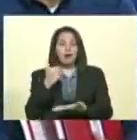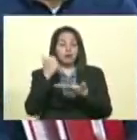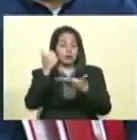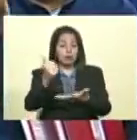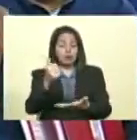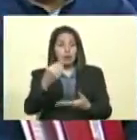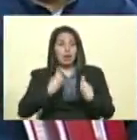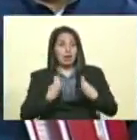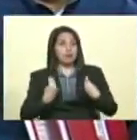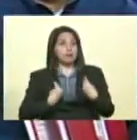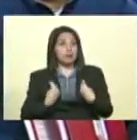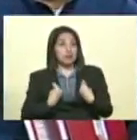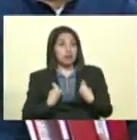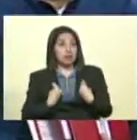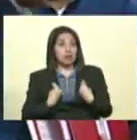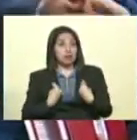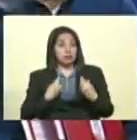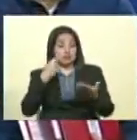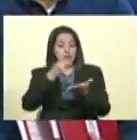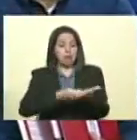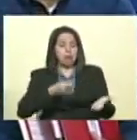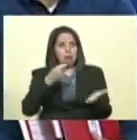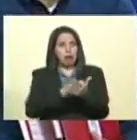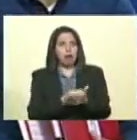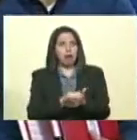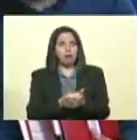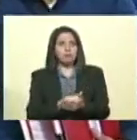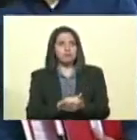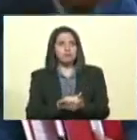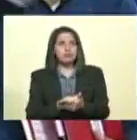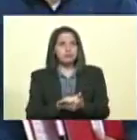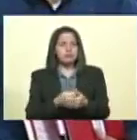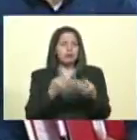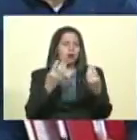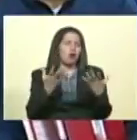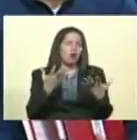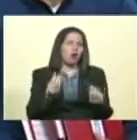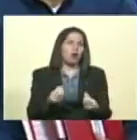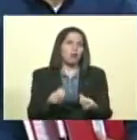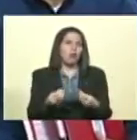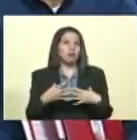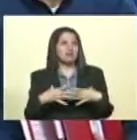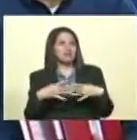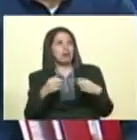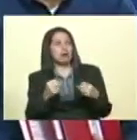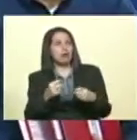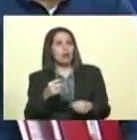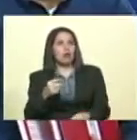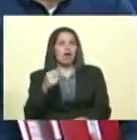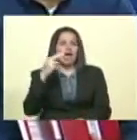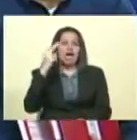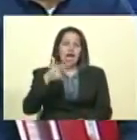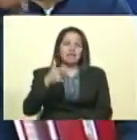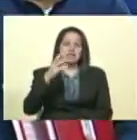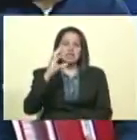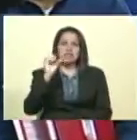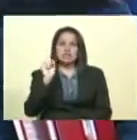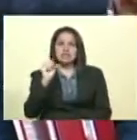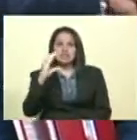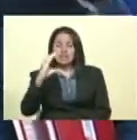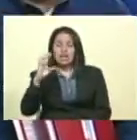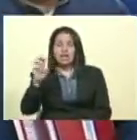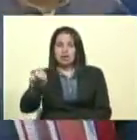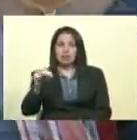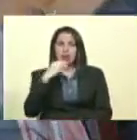trabajadores se utilice para estar pagando HCM. A lo mejor nos ven mal o me van a decir, me van a ver mal por eso, pero nosotros estamos totalmente